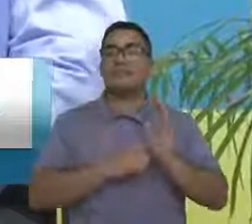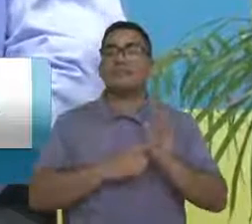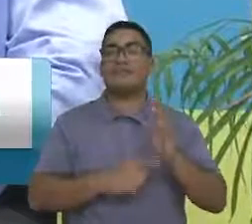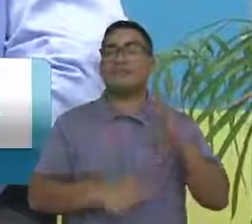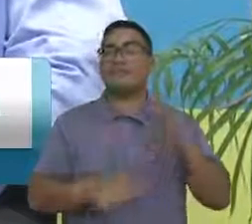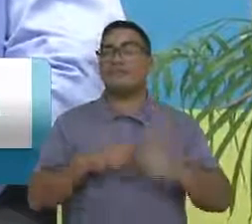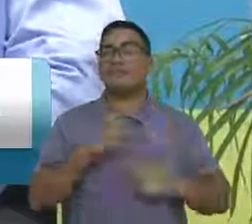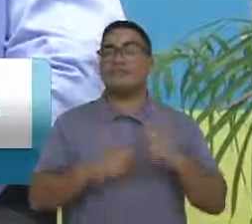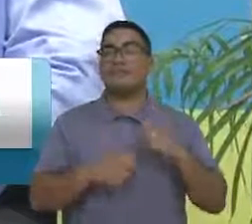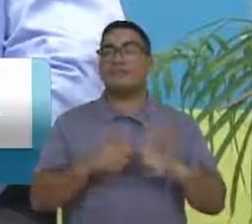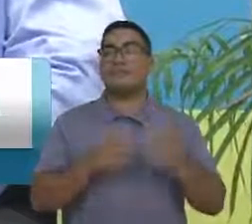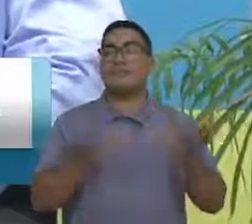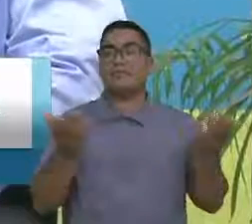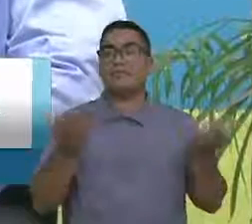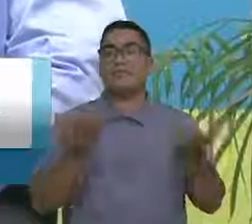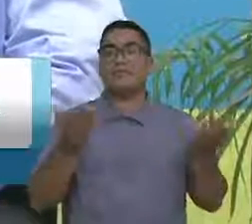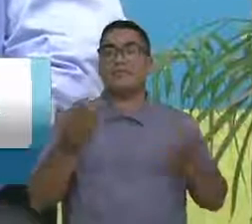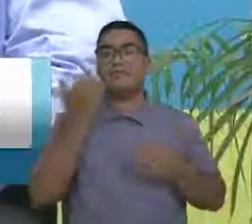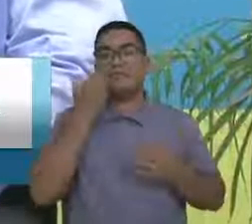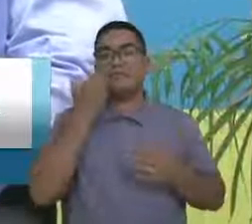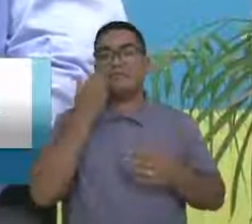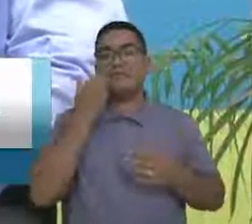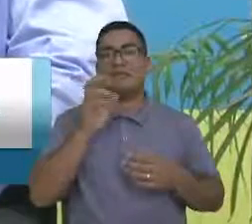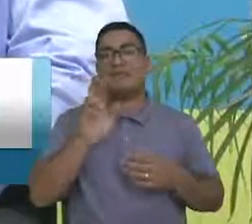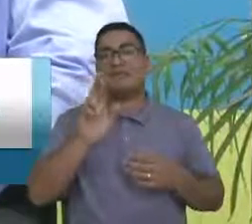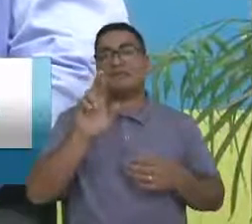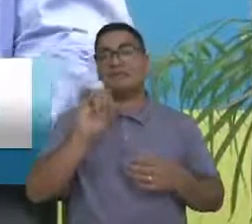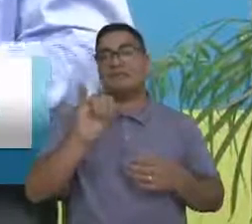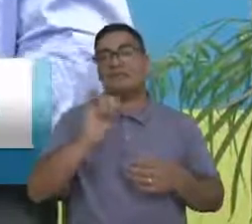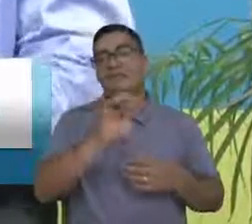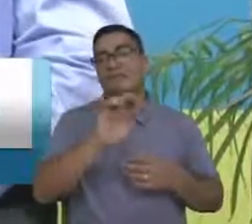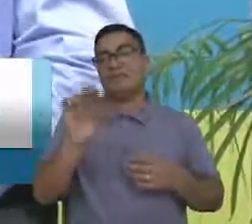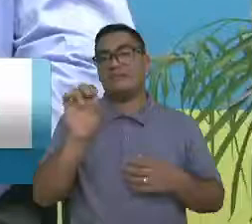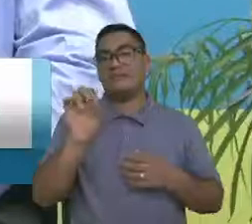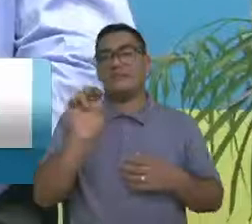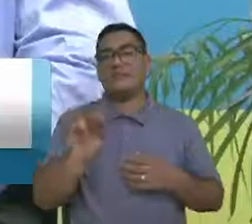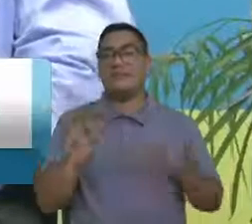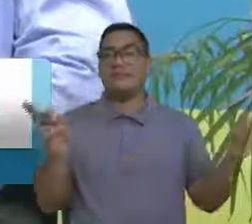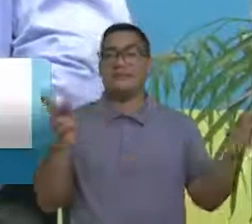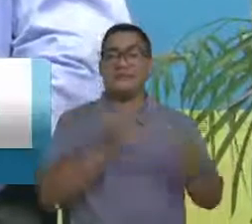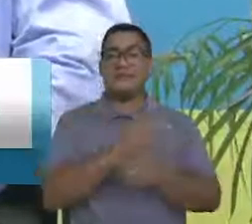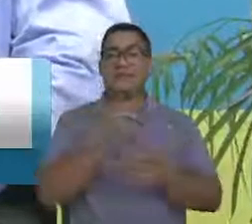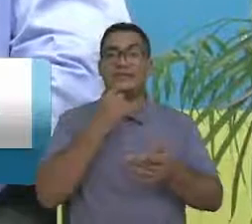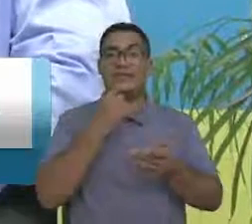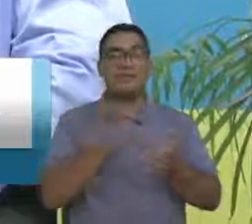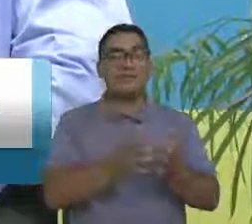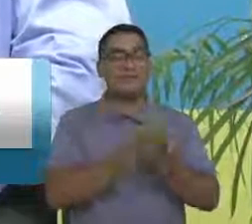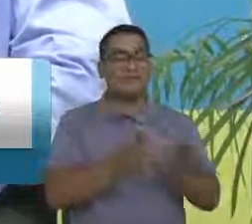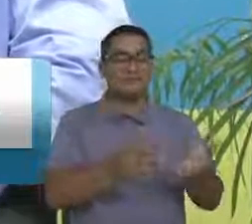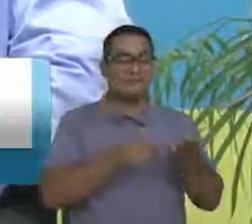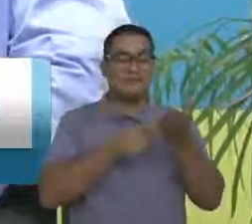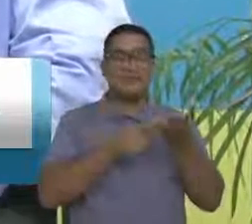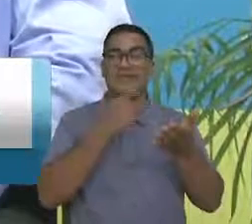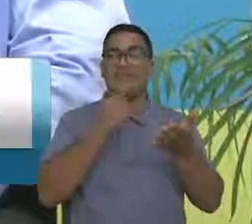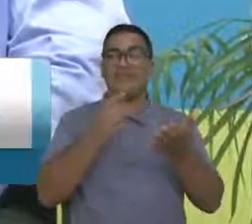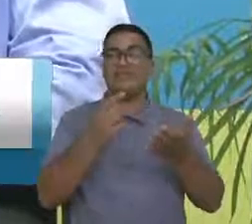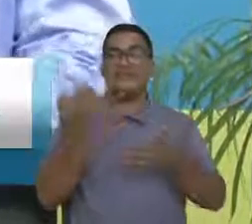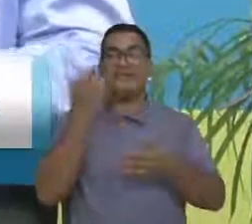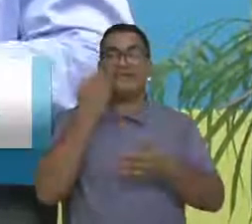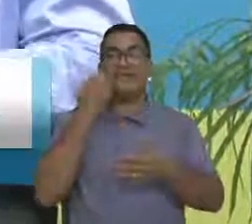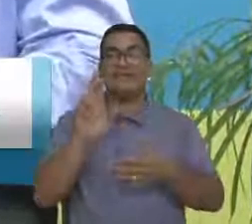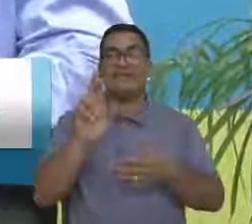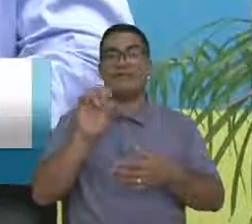causantes de la enfermedad renal crónica. De hecho, la literatura describe como primeras causas de enfermedad renal